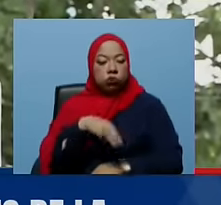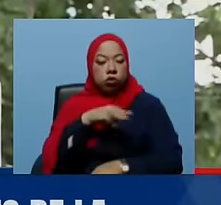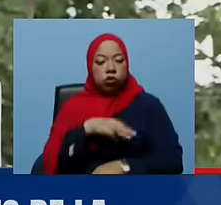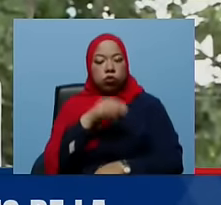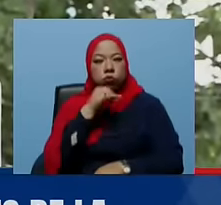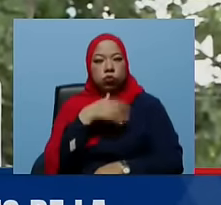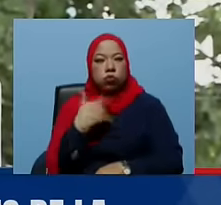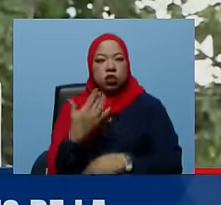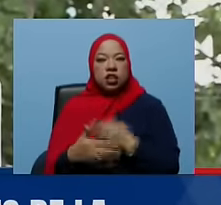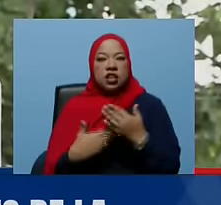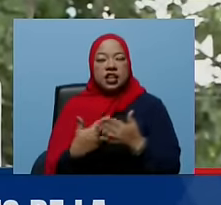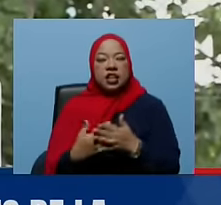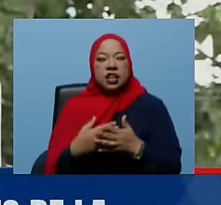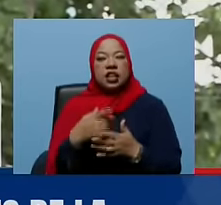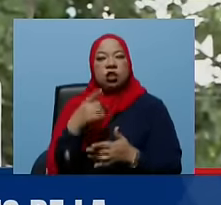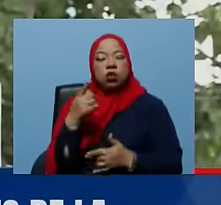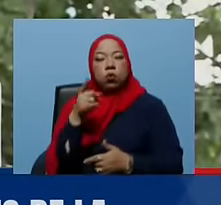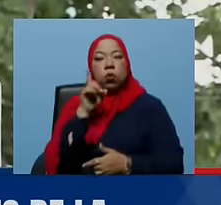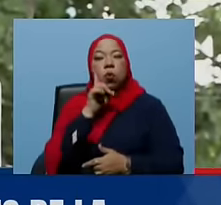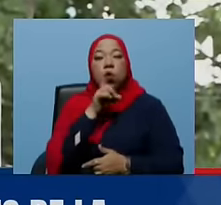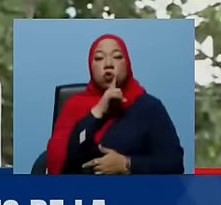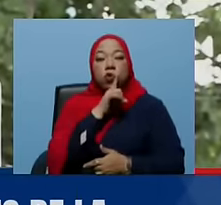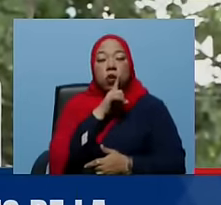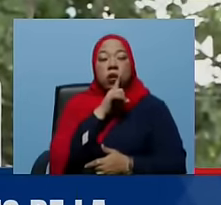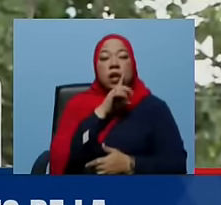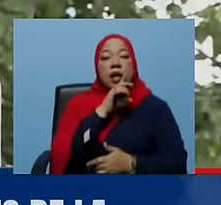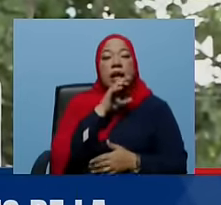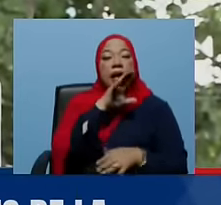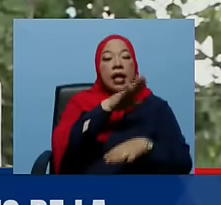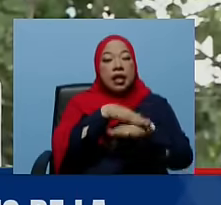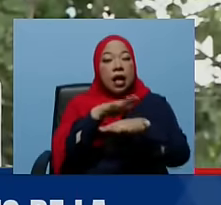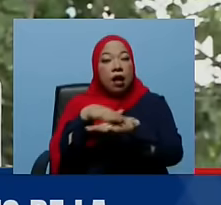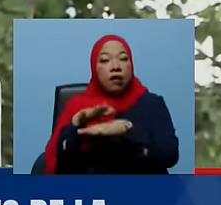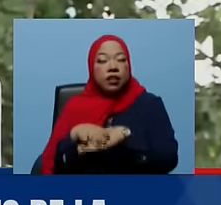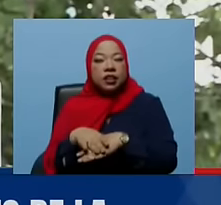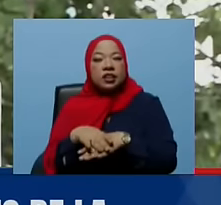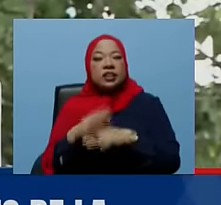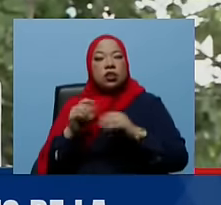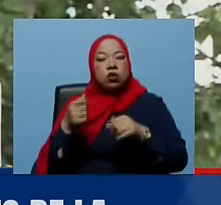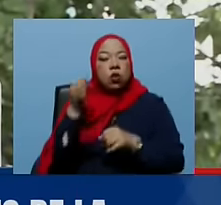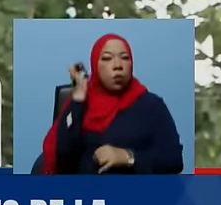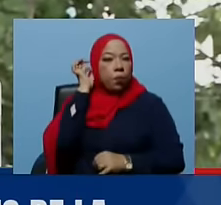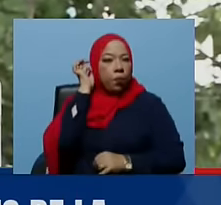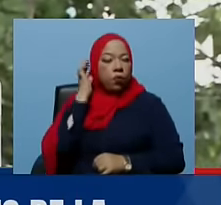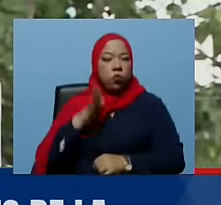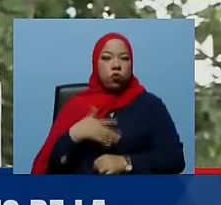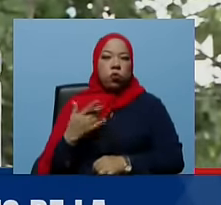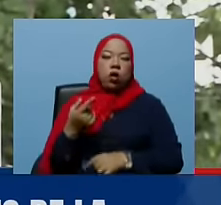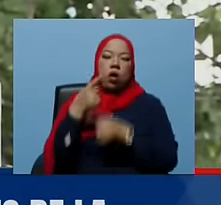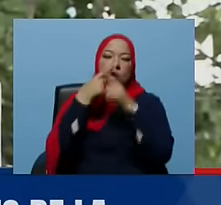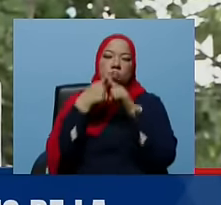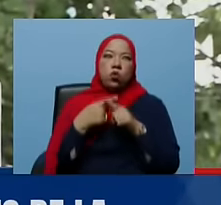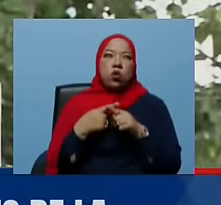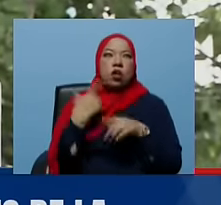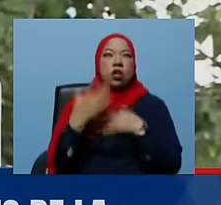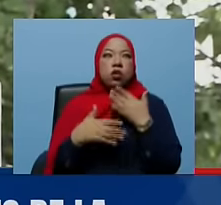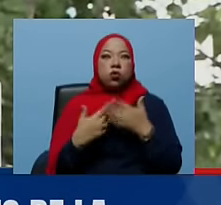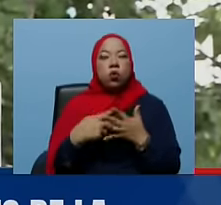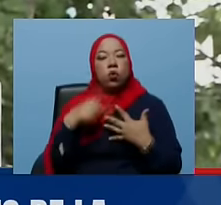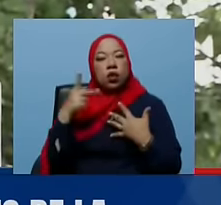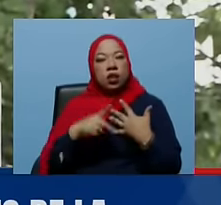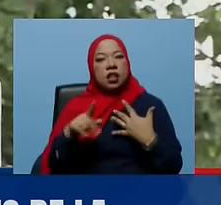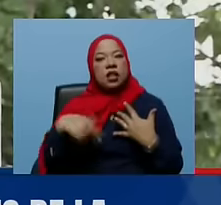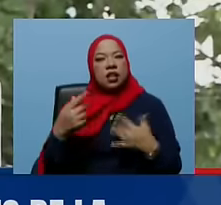quisiera que fuese Luisana quien en nombre de las cultoras y cultores entusiasmados con esta iniciativa suya pueda dar un balance y haga una serie de planteamientos.